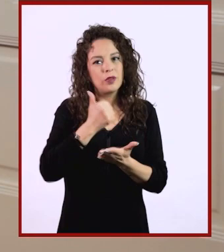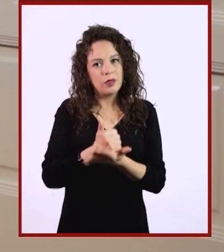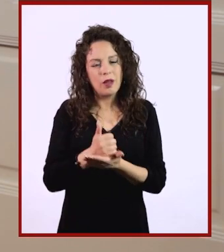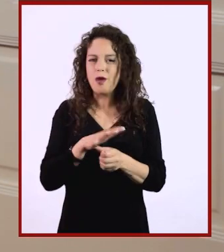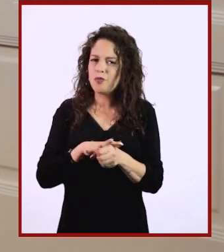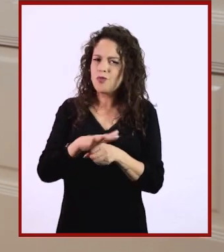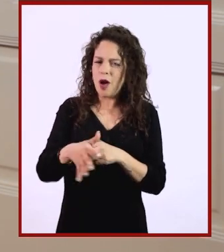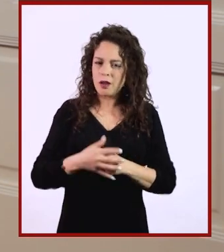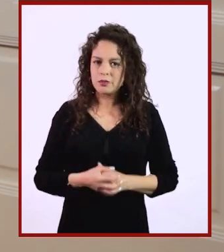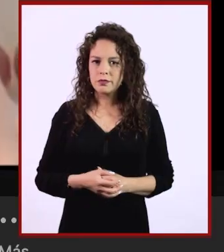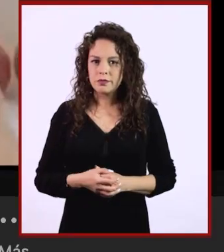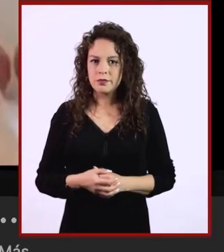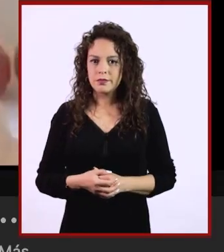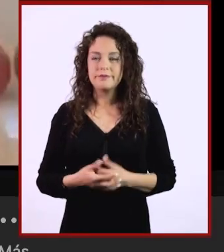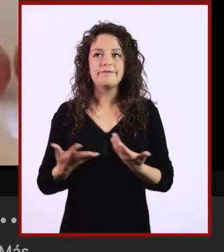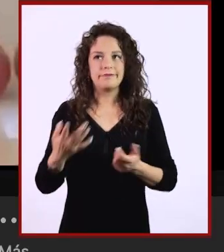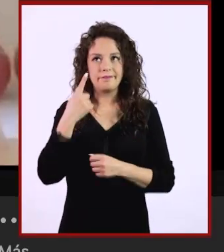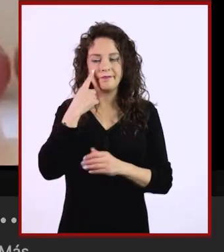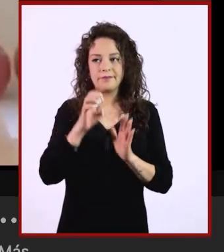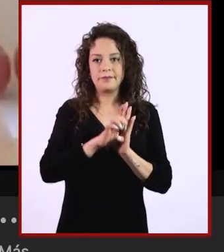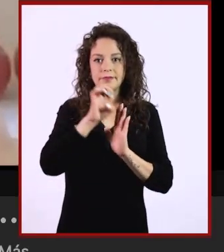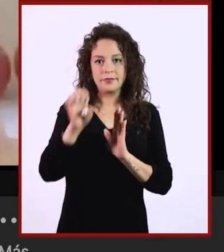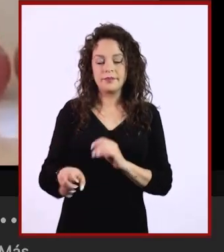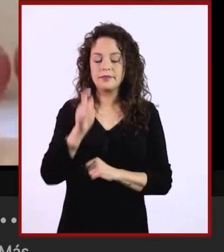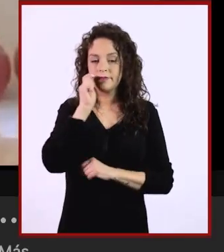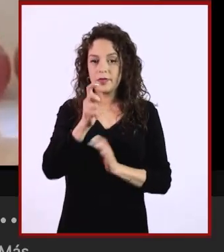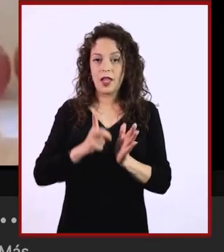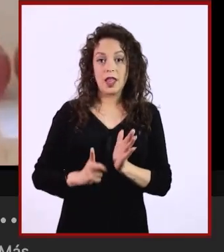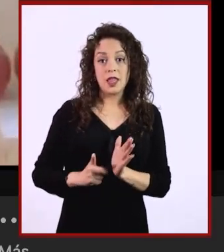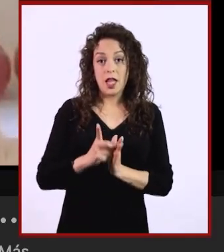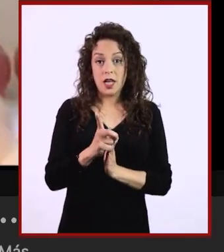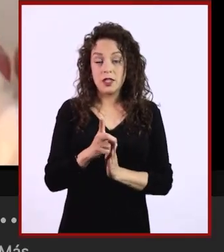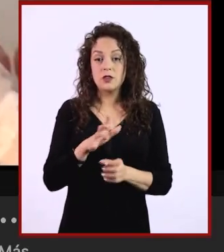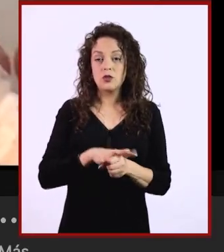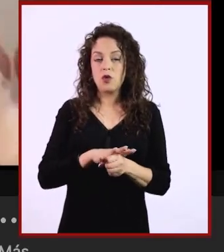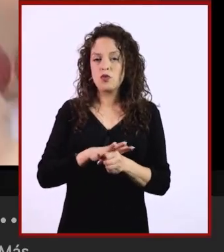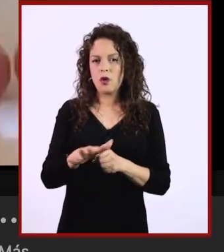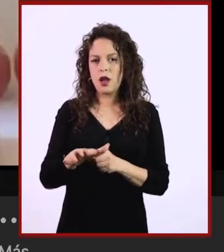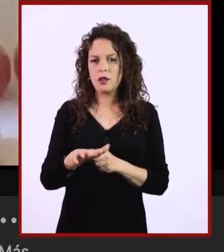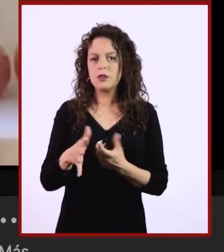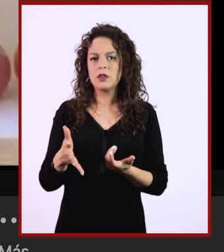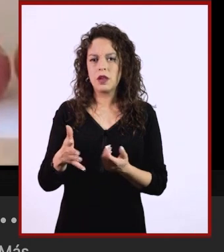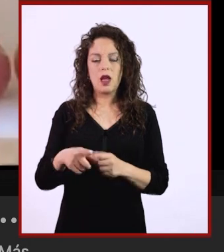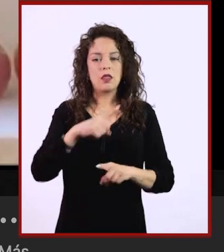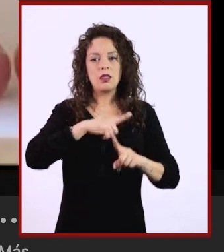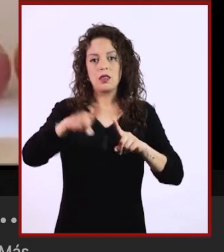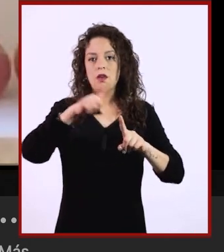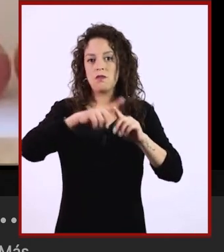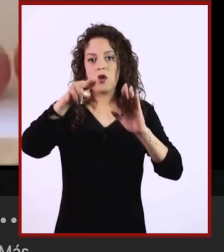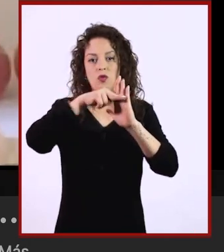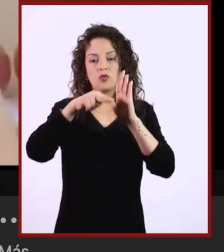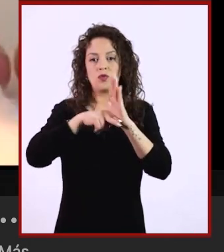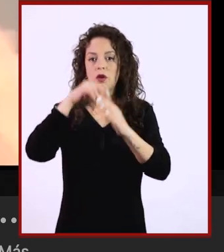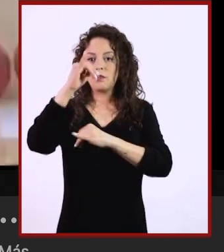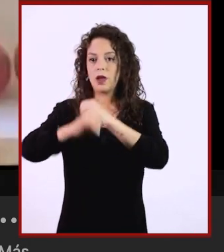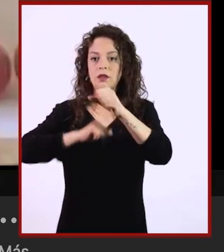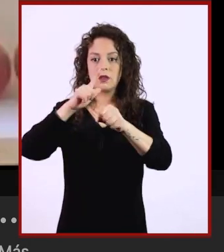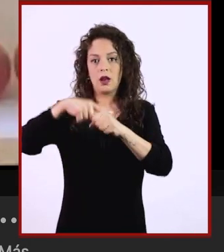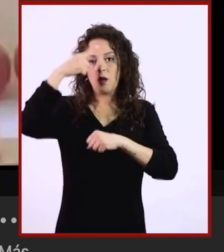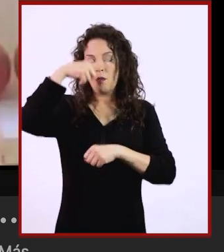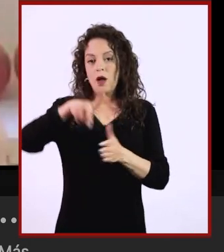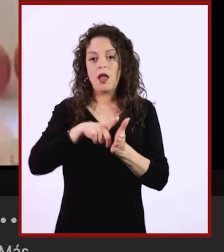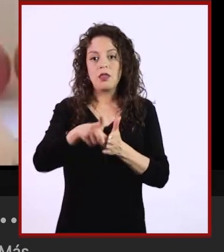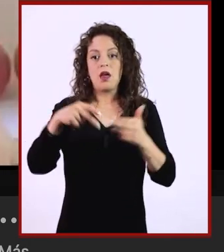Eh, por ejemplo, bueno, obviamente los derechos, estamos hablando de, pues, todas las normas internacionales de derechos